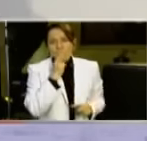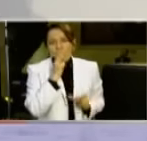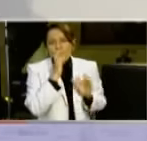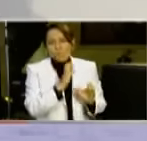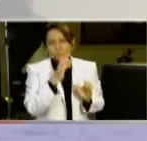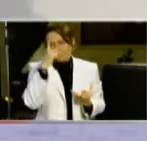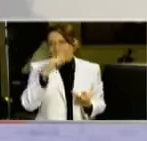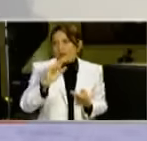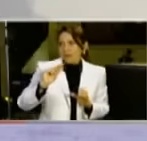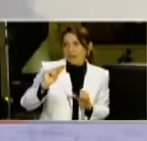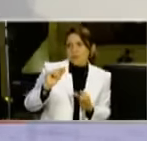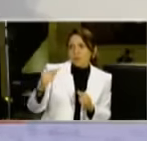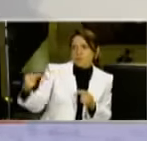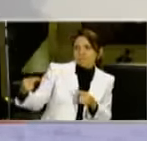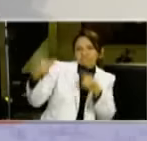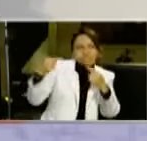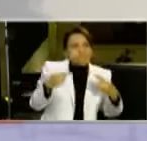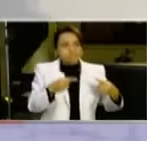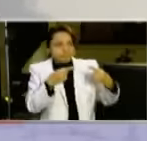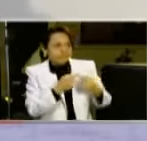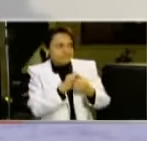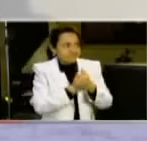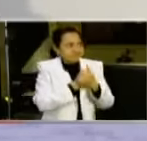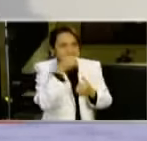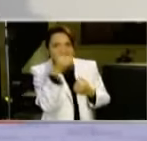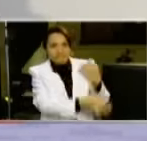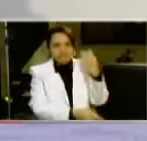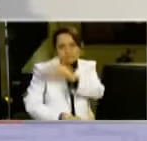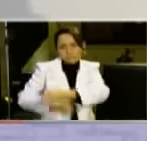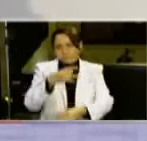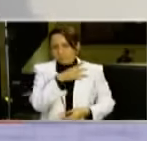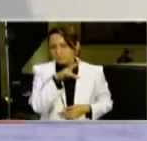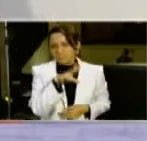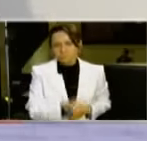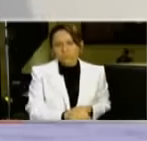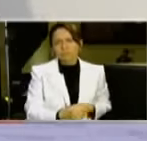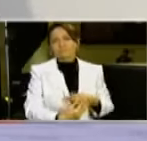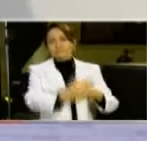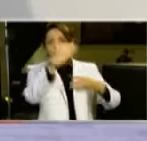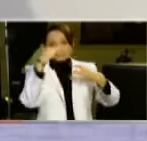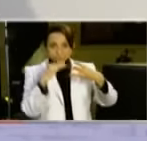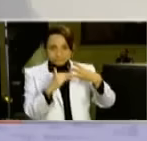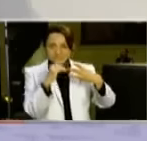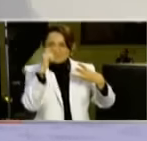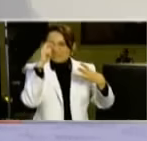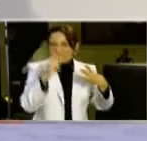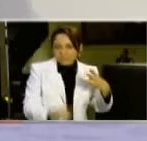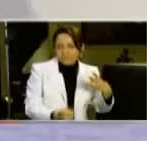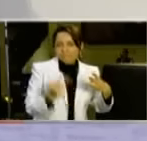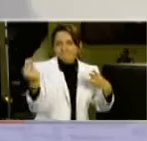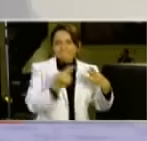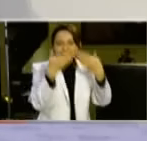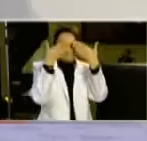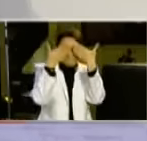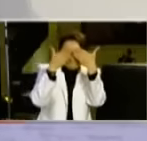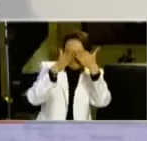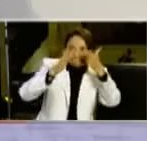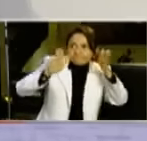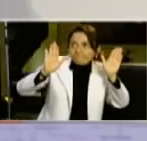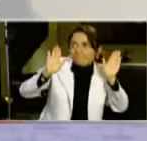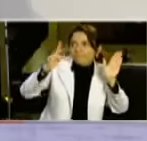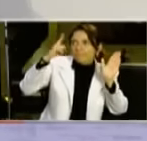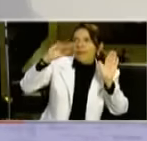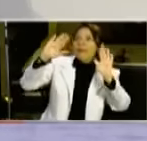Tercera prioridad. Nuestra región debe seguir abriéndose al mundo y mantener también plenamente vigente su